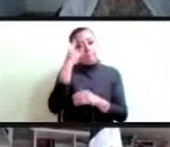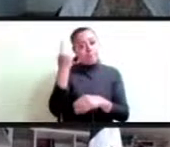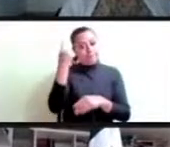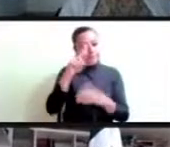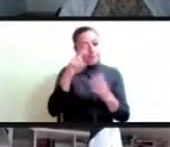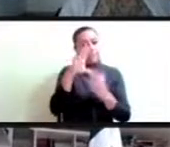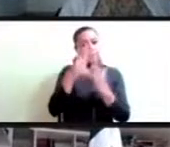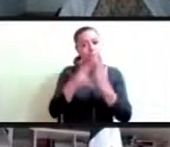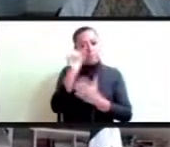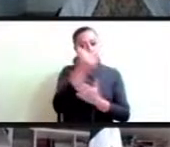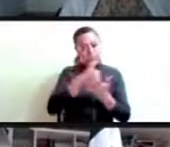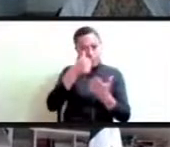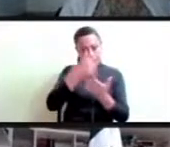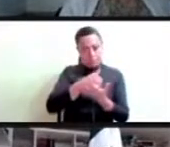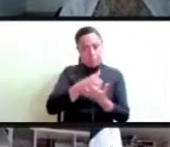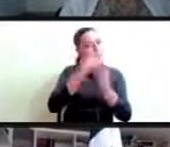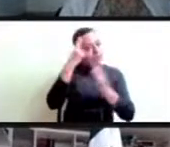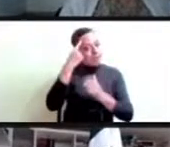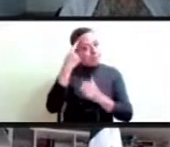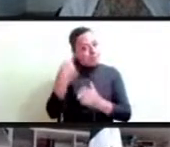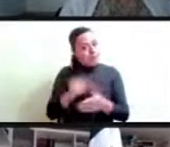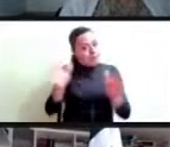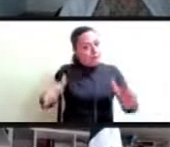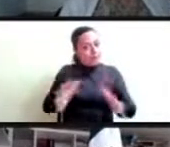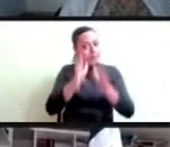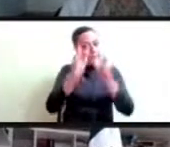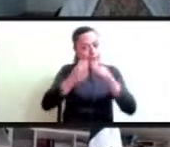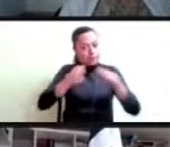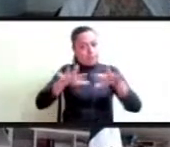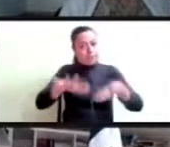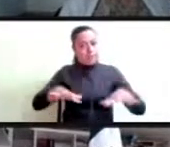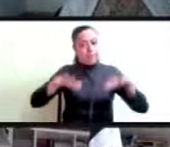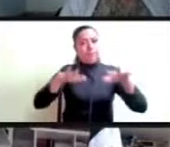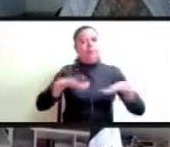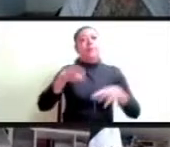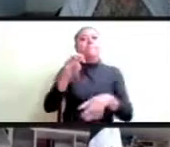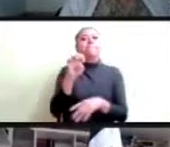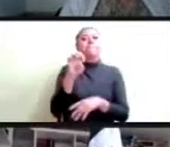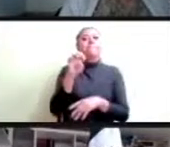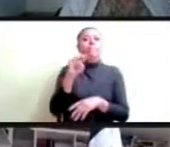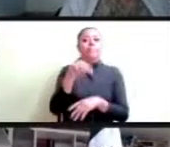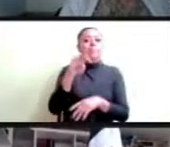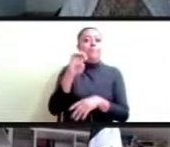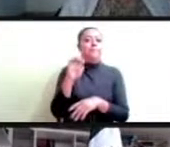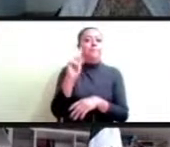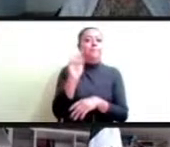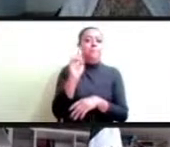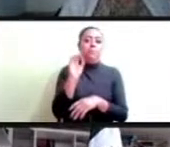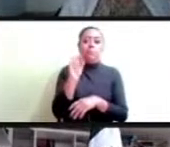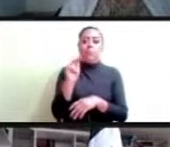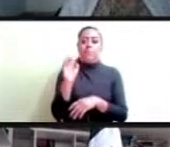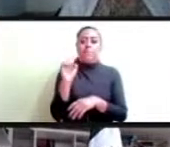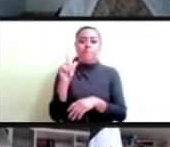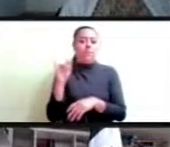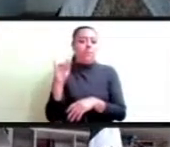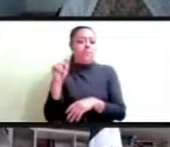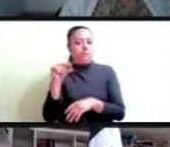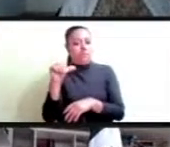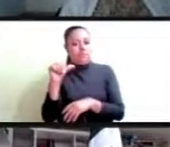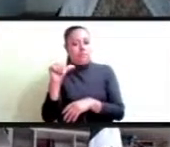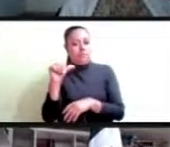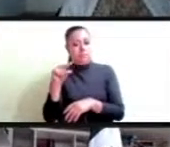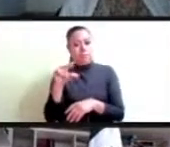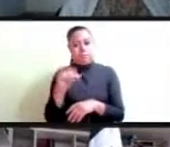de impulsar el Parlamento Metropolitano. Yo sé que ha habido problemas para que esto se dé por el